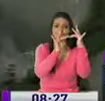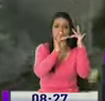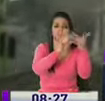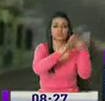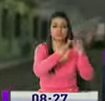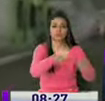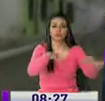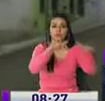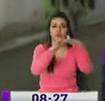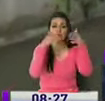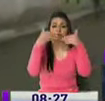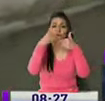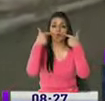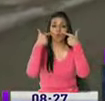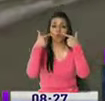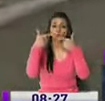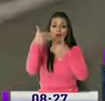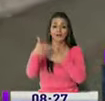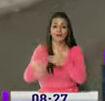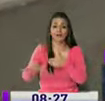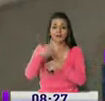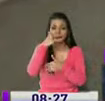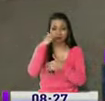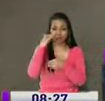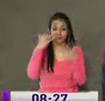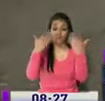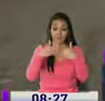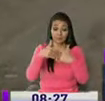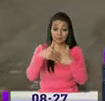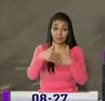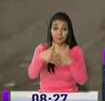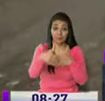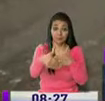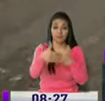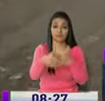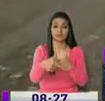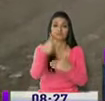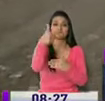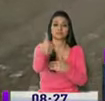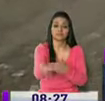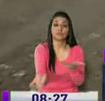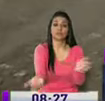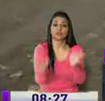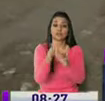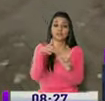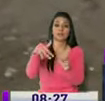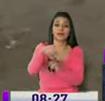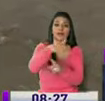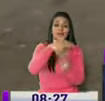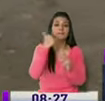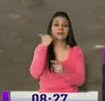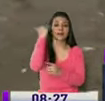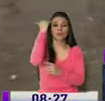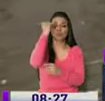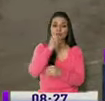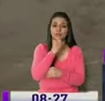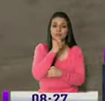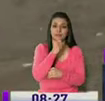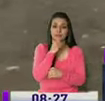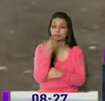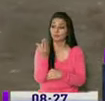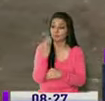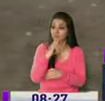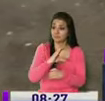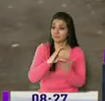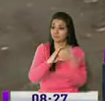que existen en la parte superior. Adicional, al final de la vía también estamos desarrollando otra obra que es un parque para el adulto mayor. ¿Sí? ¿Inversiones